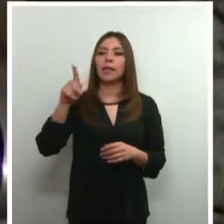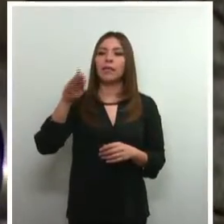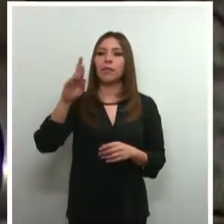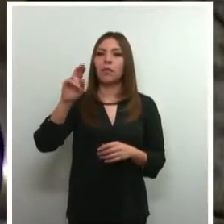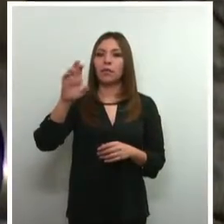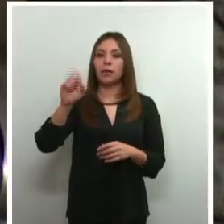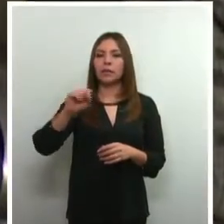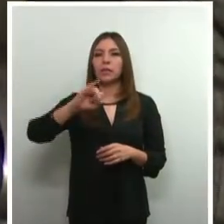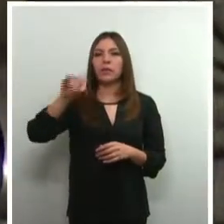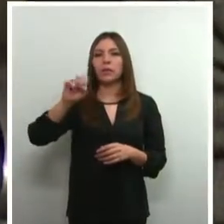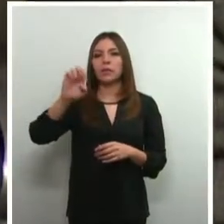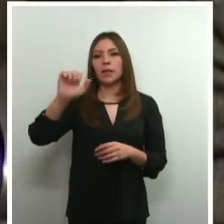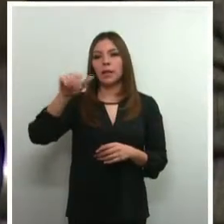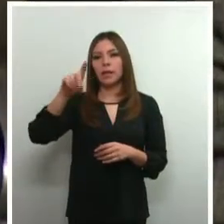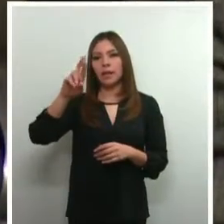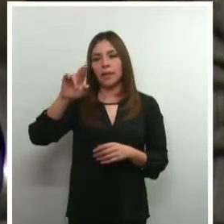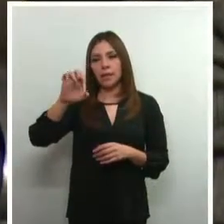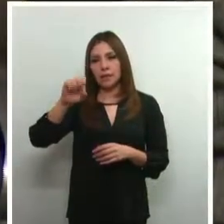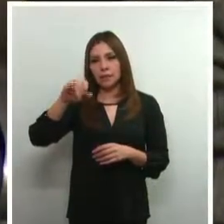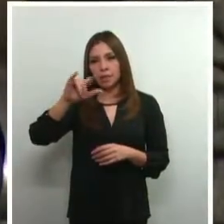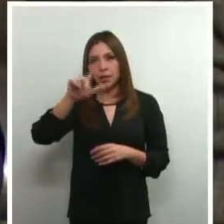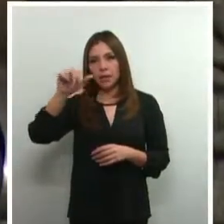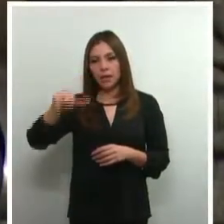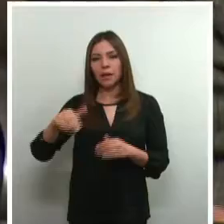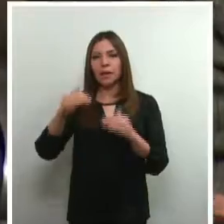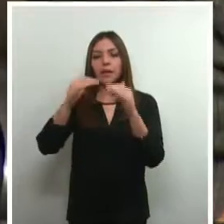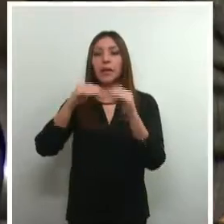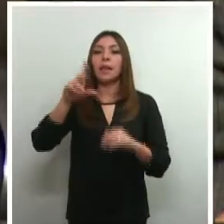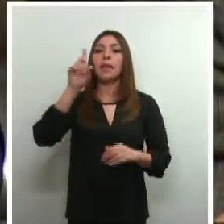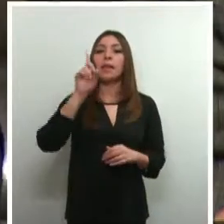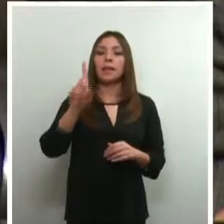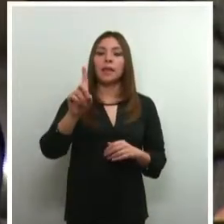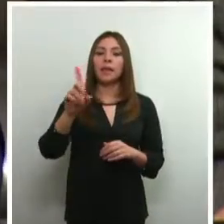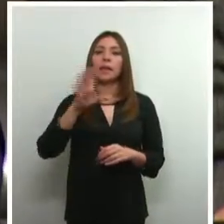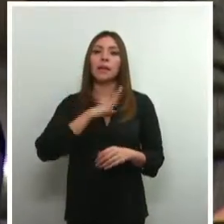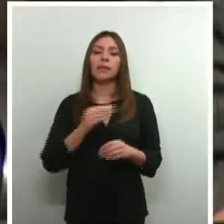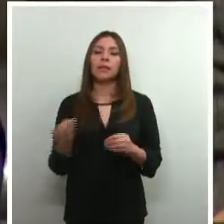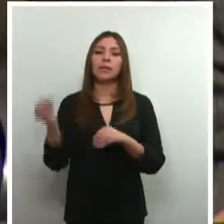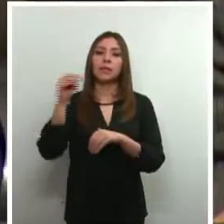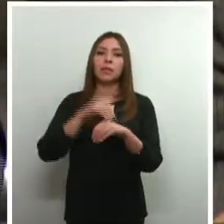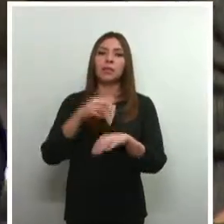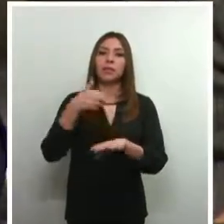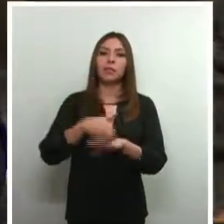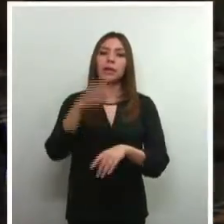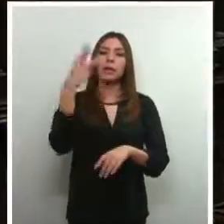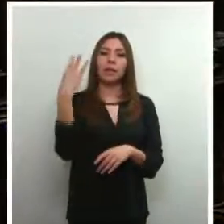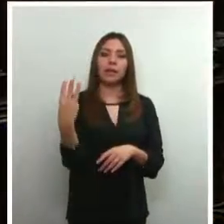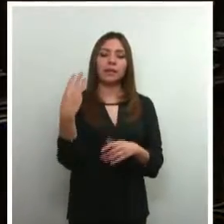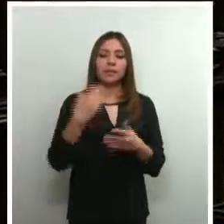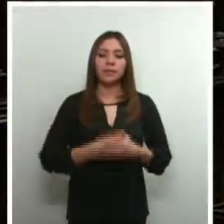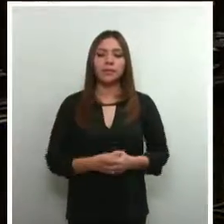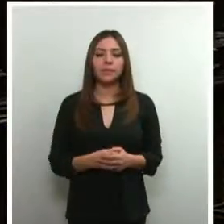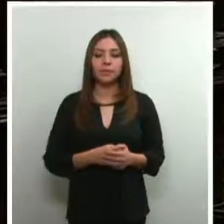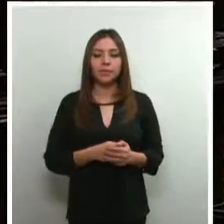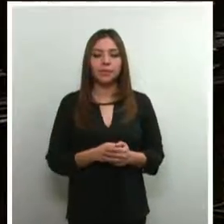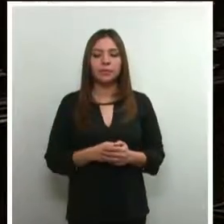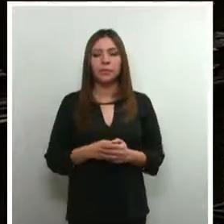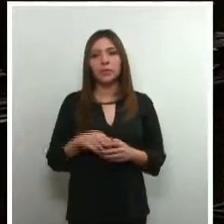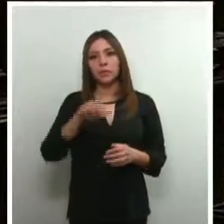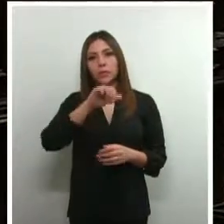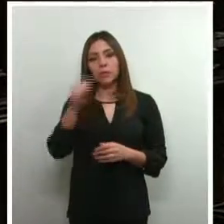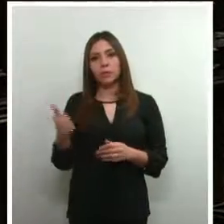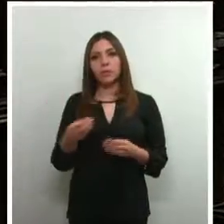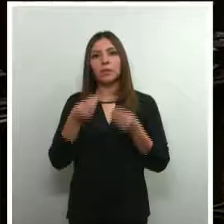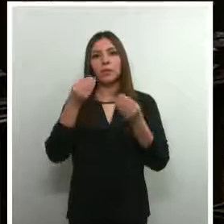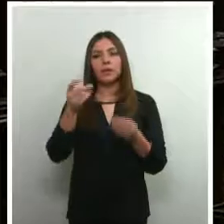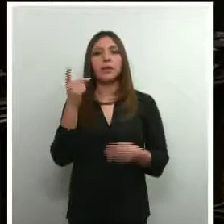Andrés Millán y Aida Arregui, al apartado D, con una adición de un numeral 3. Una reserva del